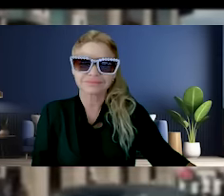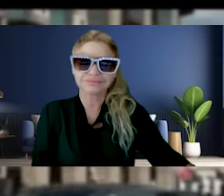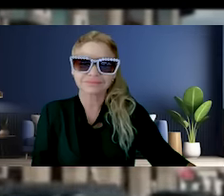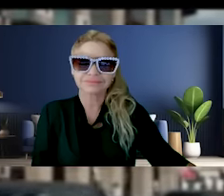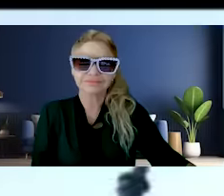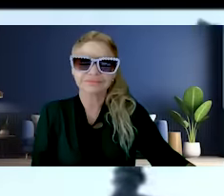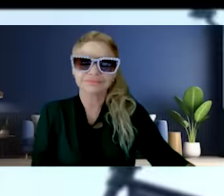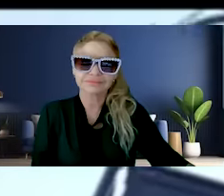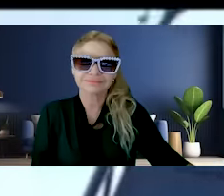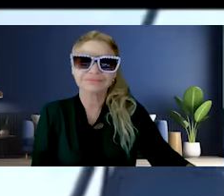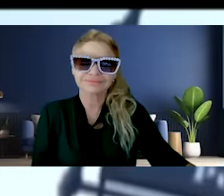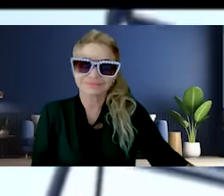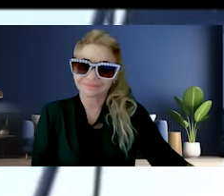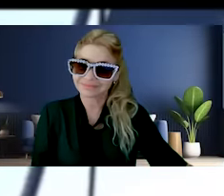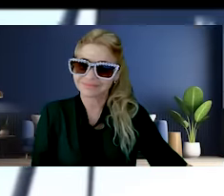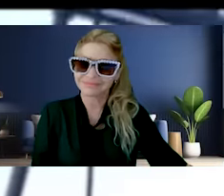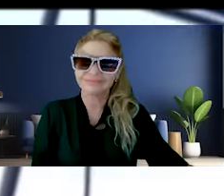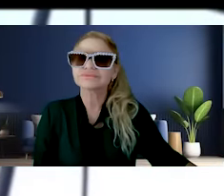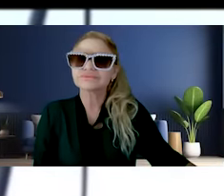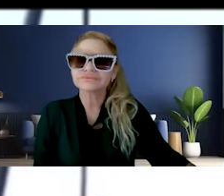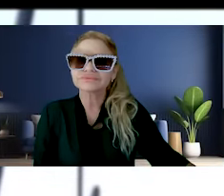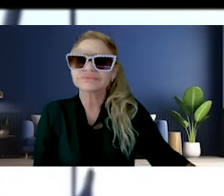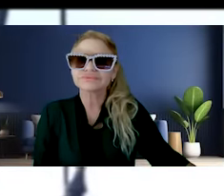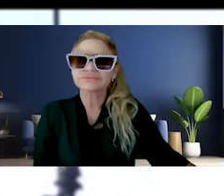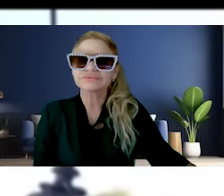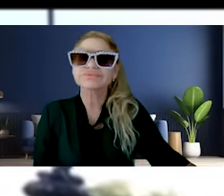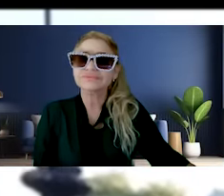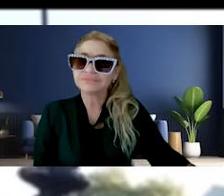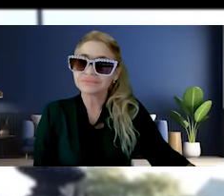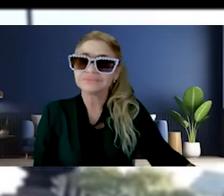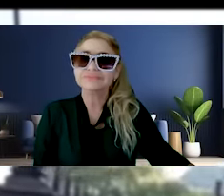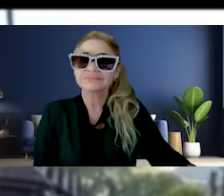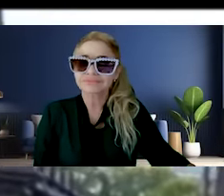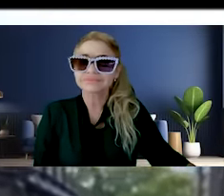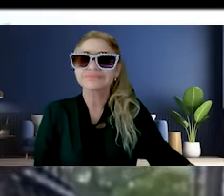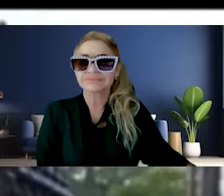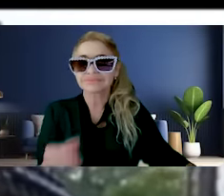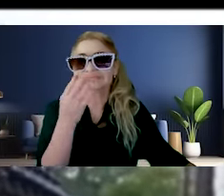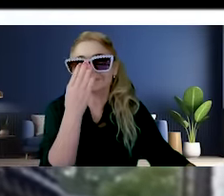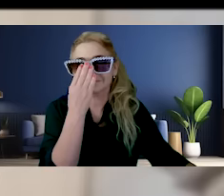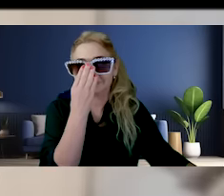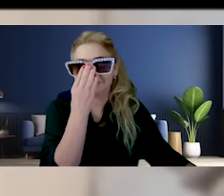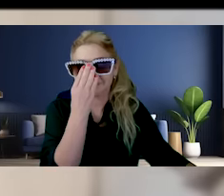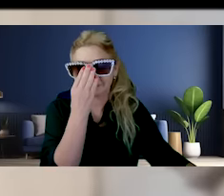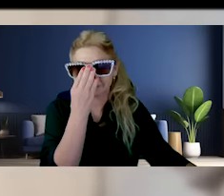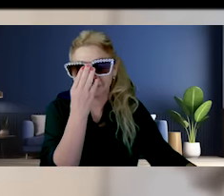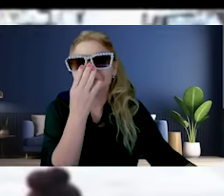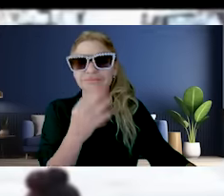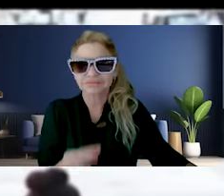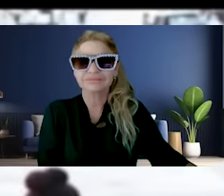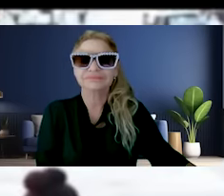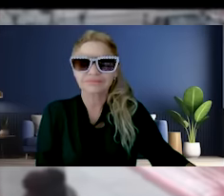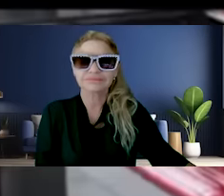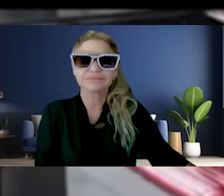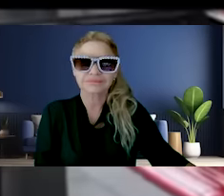desde que salimos de casa. En una ciudad como Londres, cámaras de circuito cerrado nos graban alrededor de 70 veces al día y en la mayoría de los